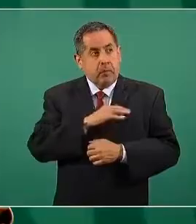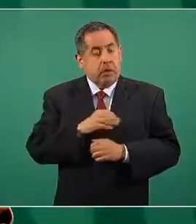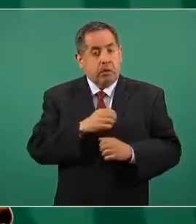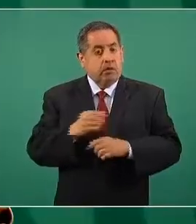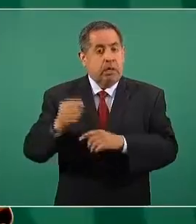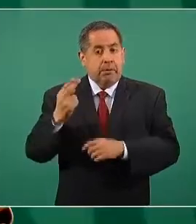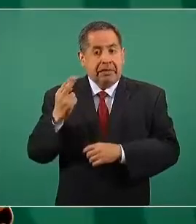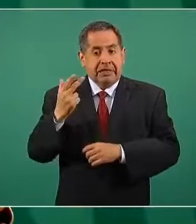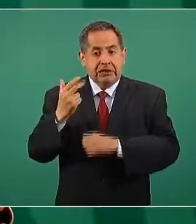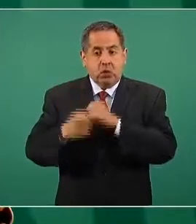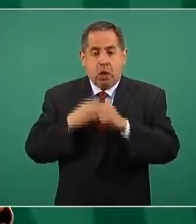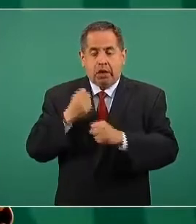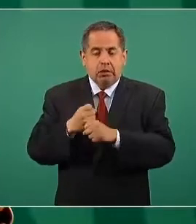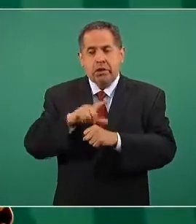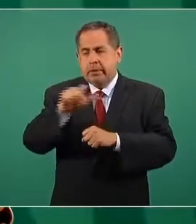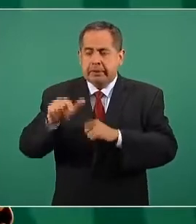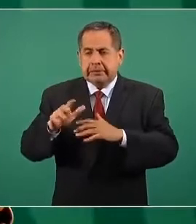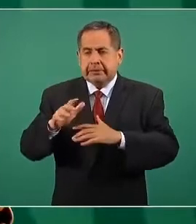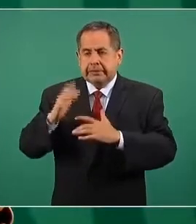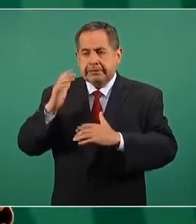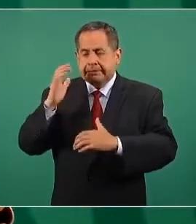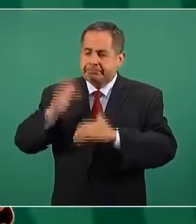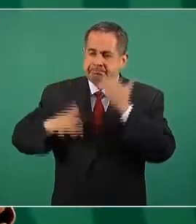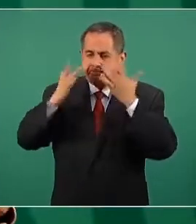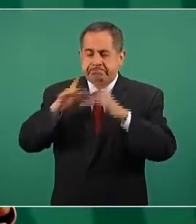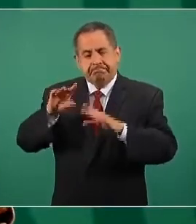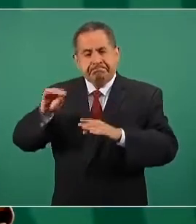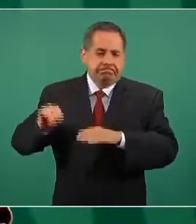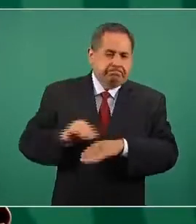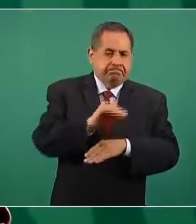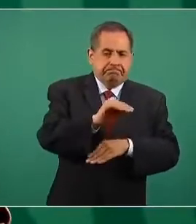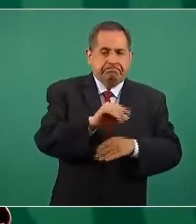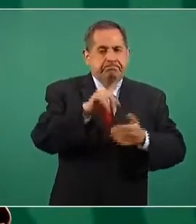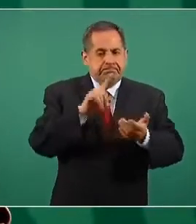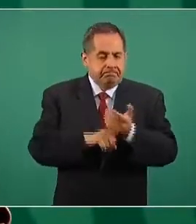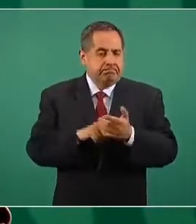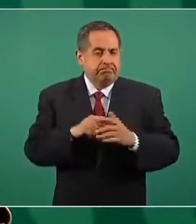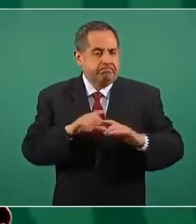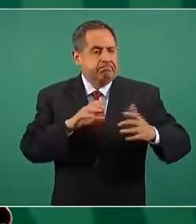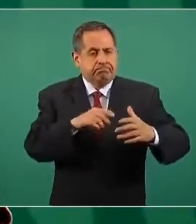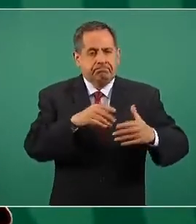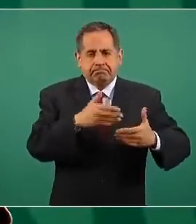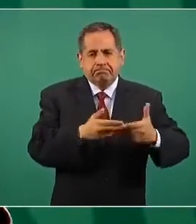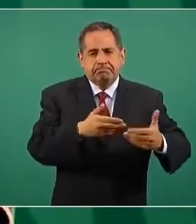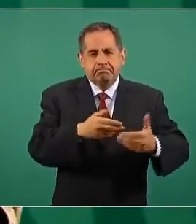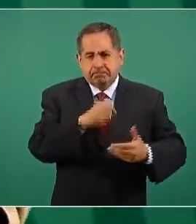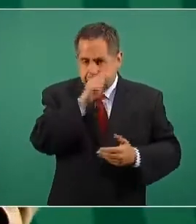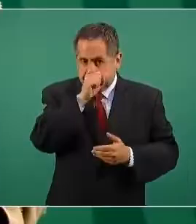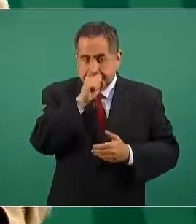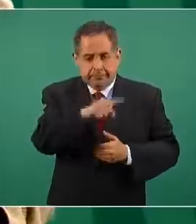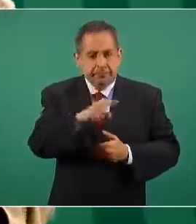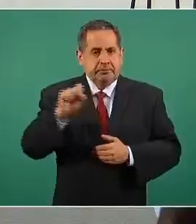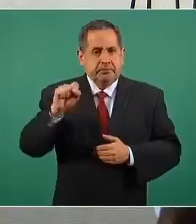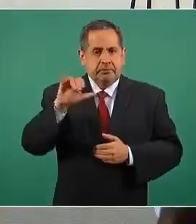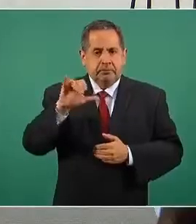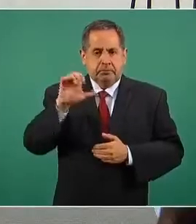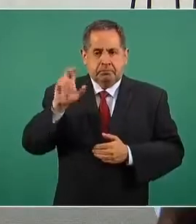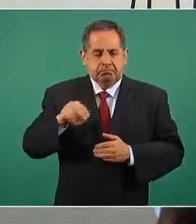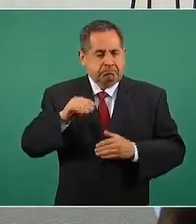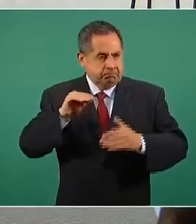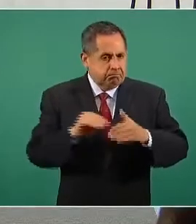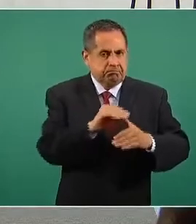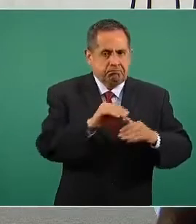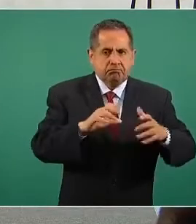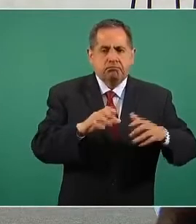Después ya me tuve que retirar por razones de que tenía yo que estar en la Suprema Corte de Justicia,